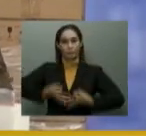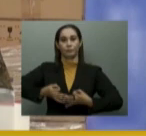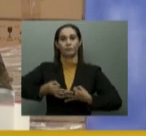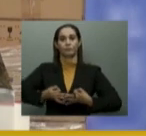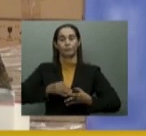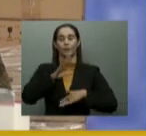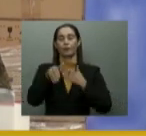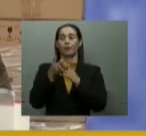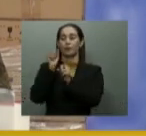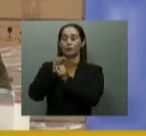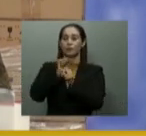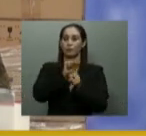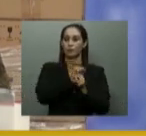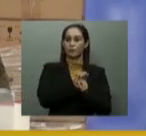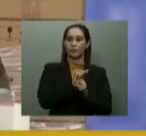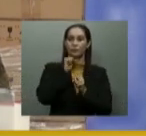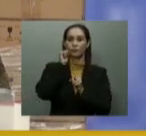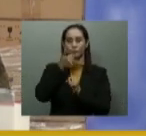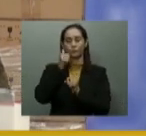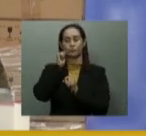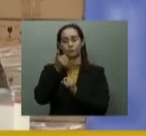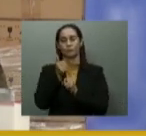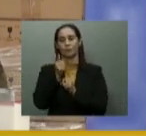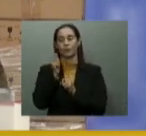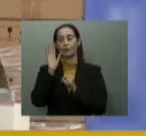escriben peor que lo médico